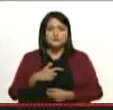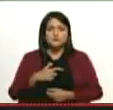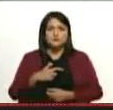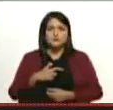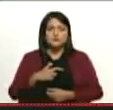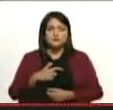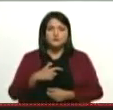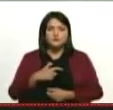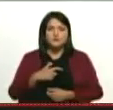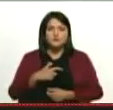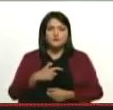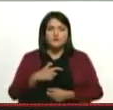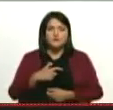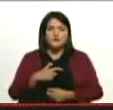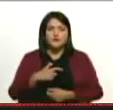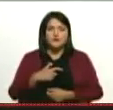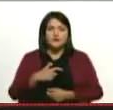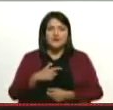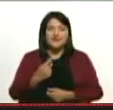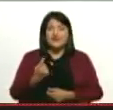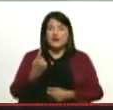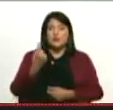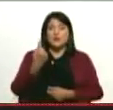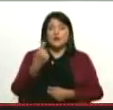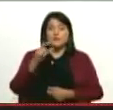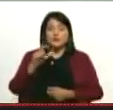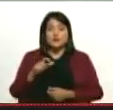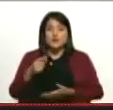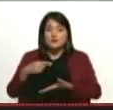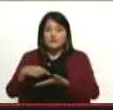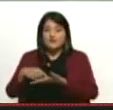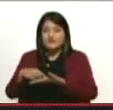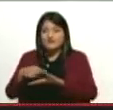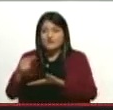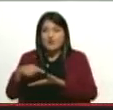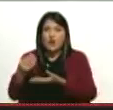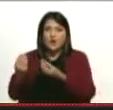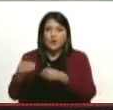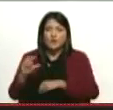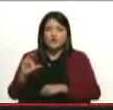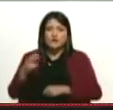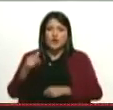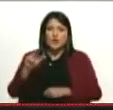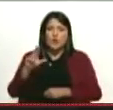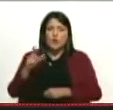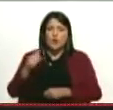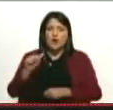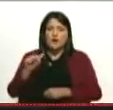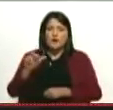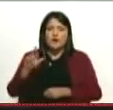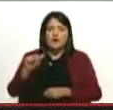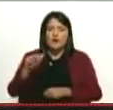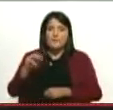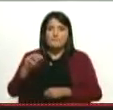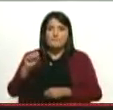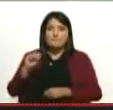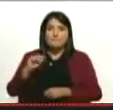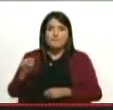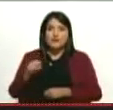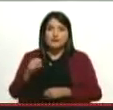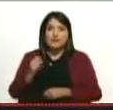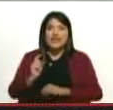la única persona que firmó el tratado revisado de chaguaramas que todavía están